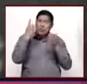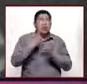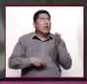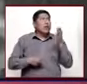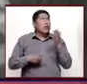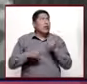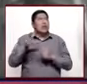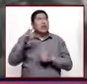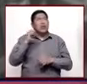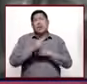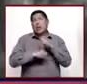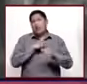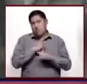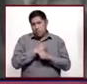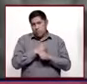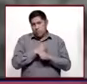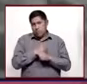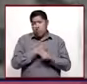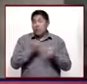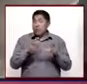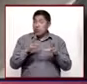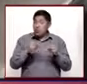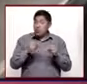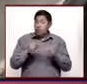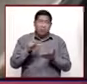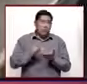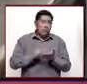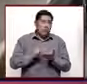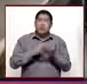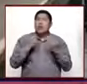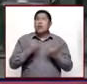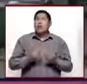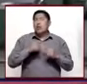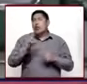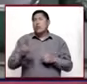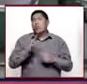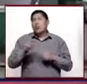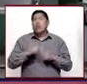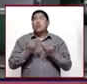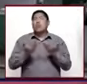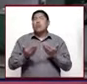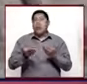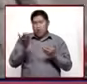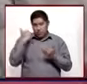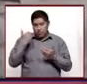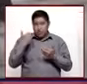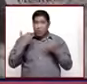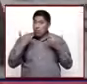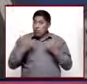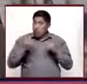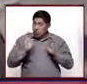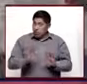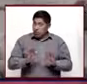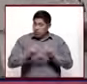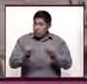Más de 30 años este periódico que va a dejar de imprimir, por ejemplo, ha utilizado la rotativa, pero ¿aquello va a quedar ahí?